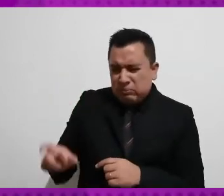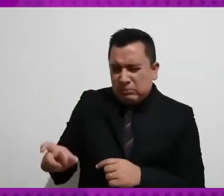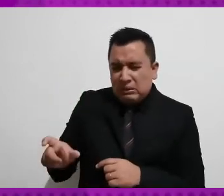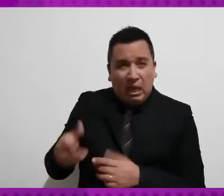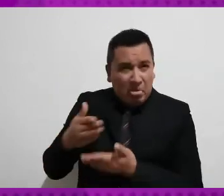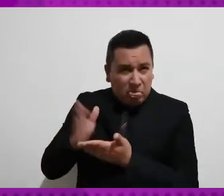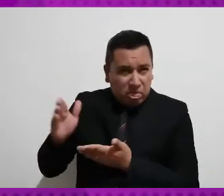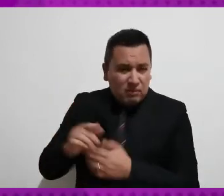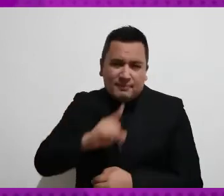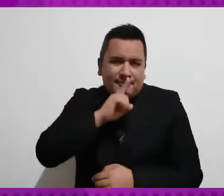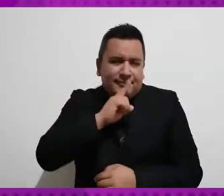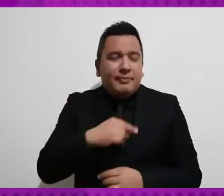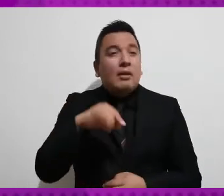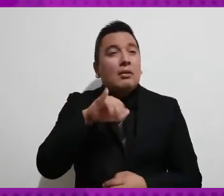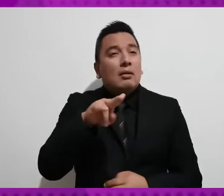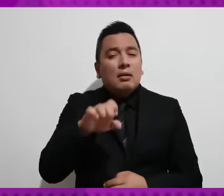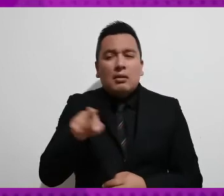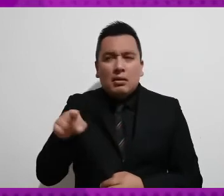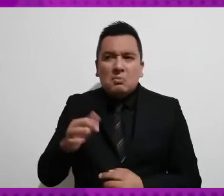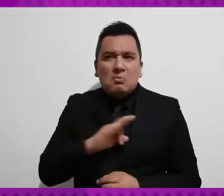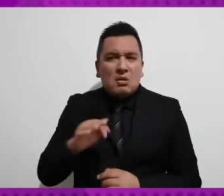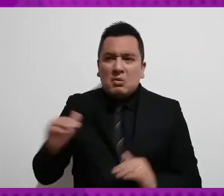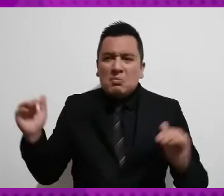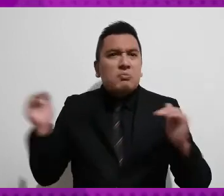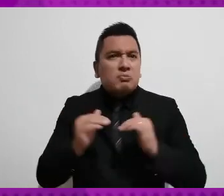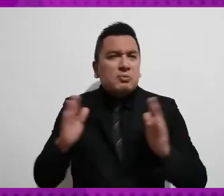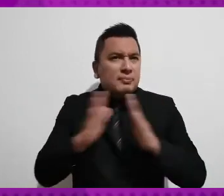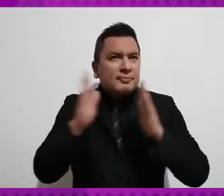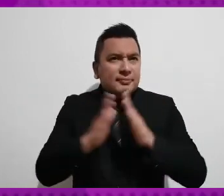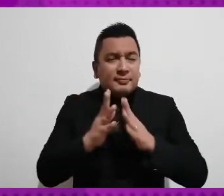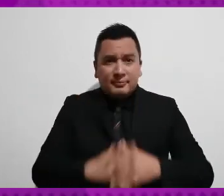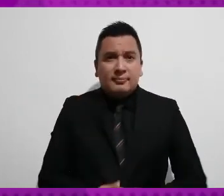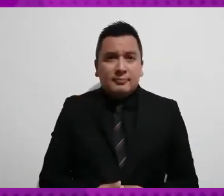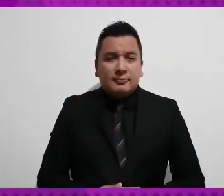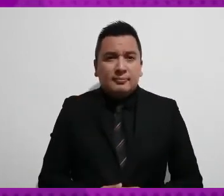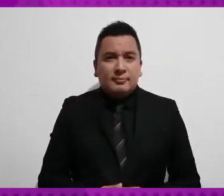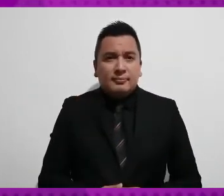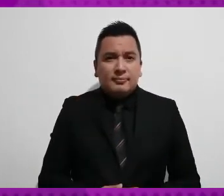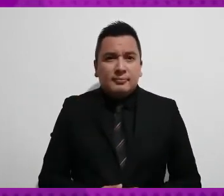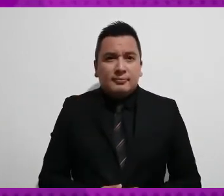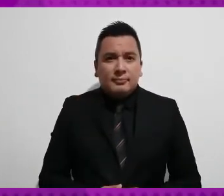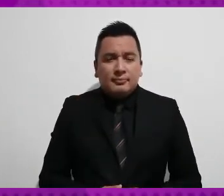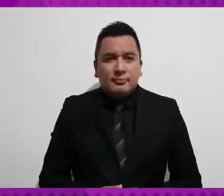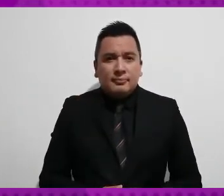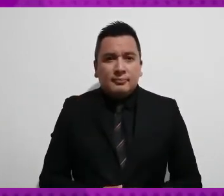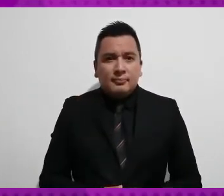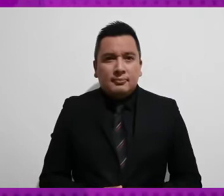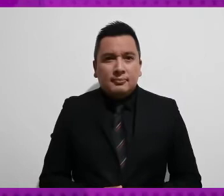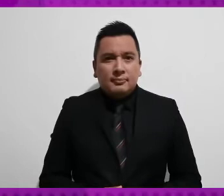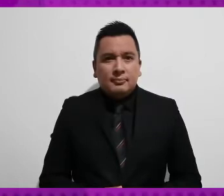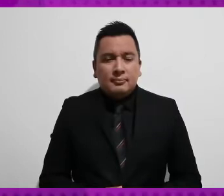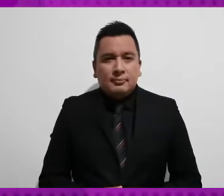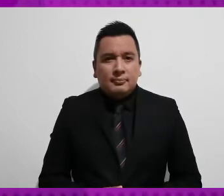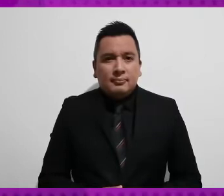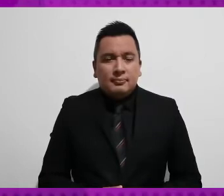estas condiciones de igualdad de participación. Una vez que nosotros tenemos ya conformadas